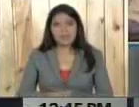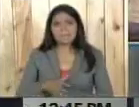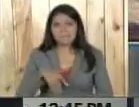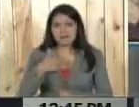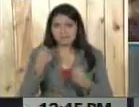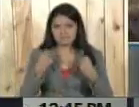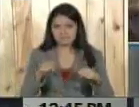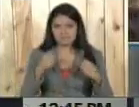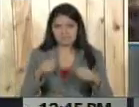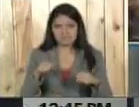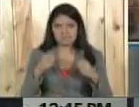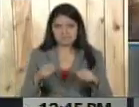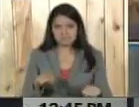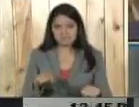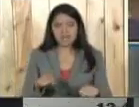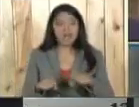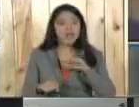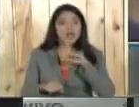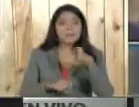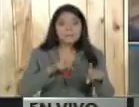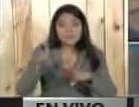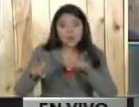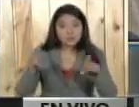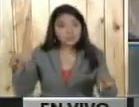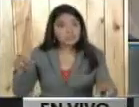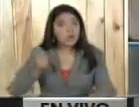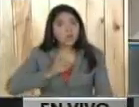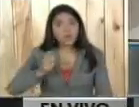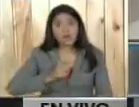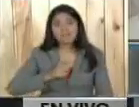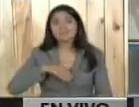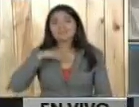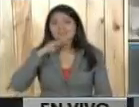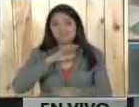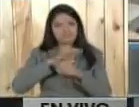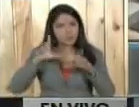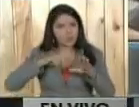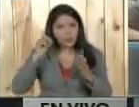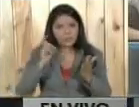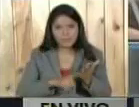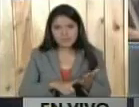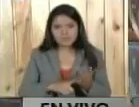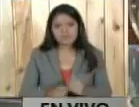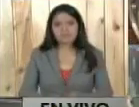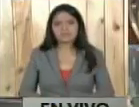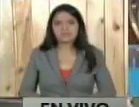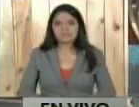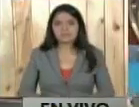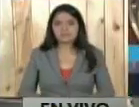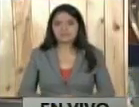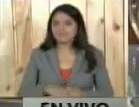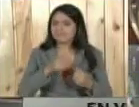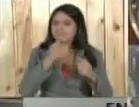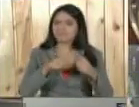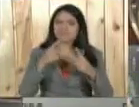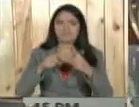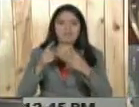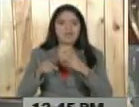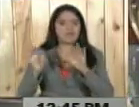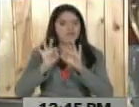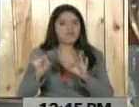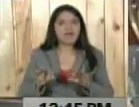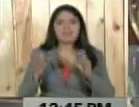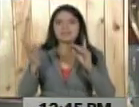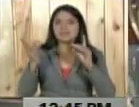implementemos las consultas necesarias y suficientes bajo las distintas modalidades del